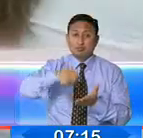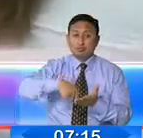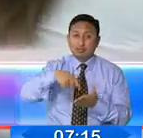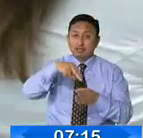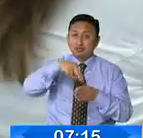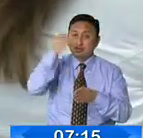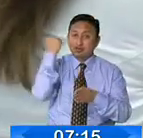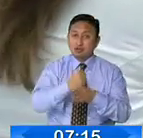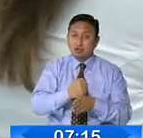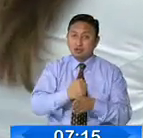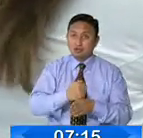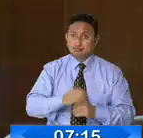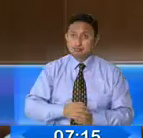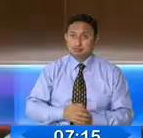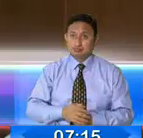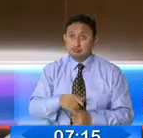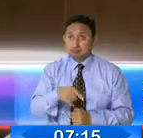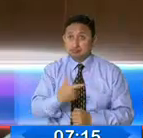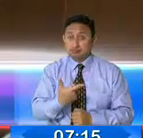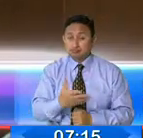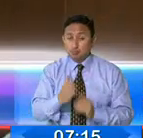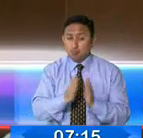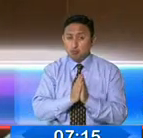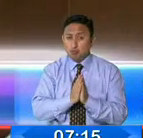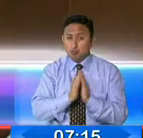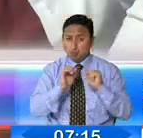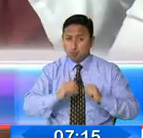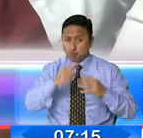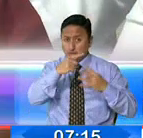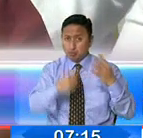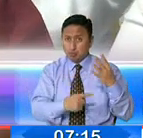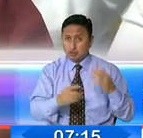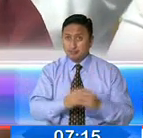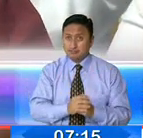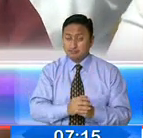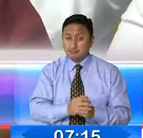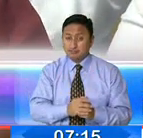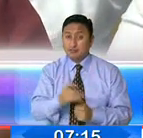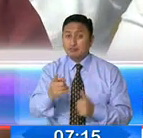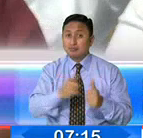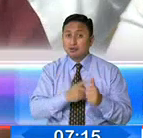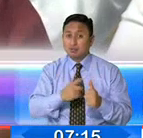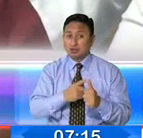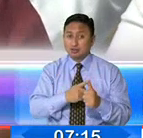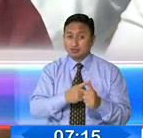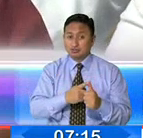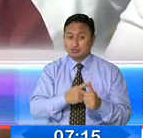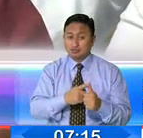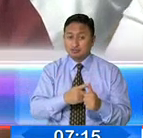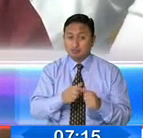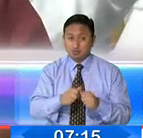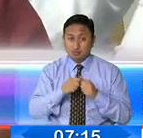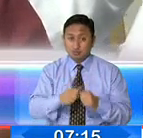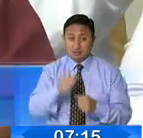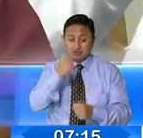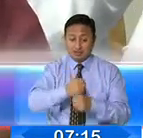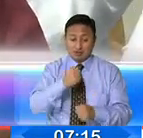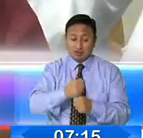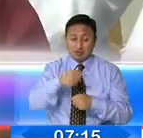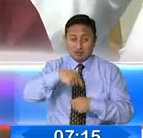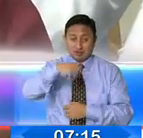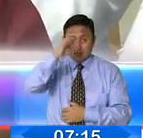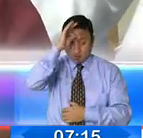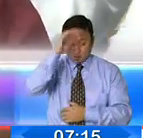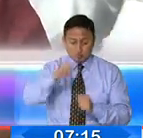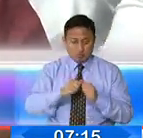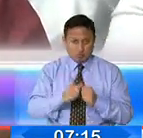notarizada. Entre las solicitudes que demandan están las siguientes. La garantía de la estabilidad laboral para el sector de la